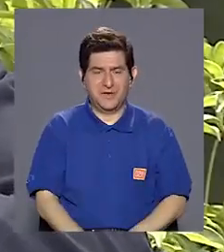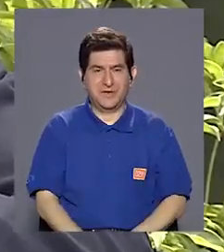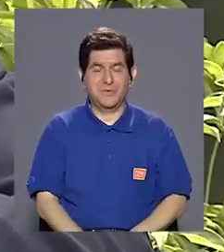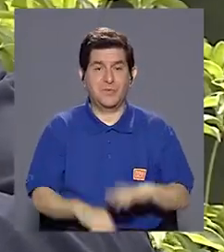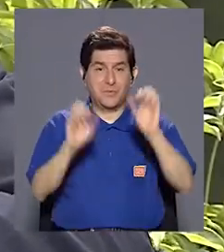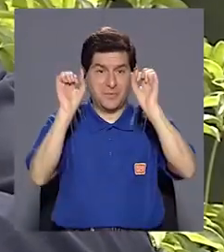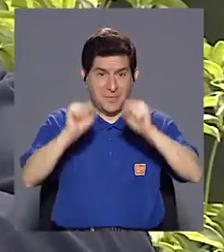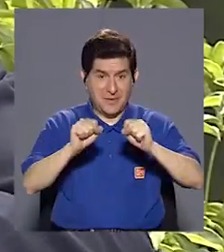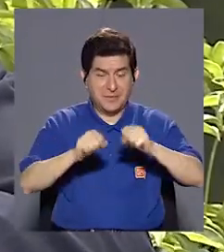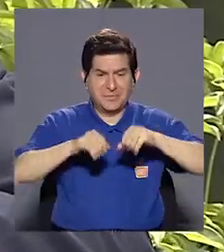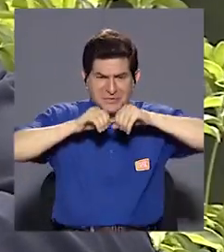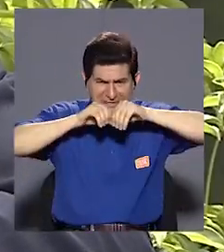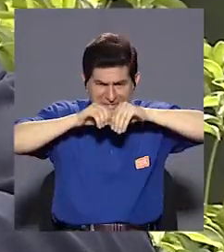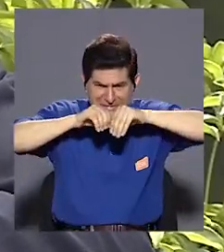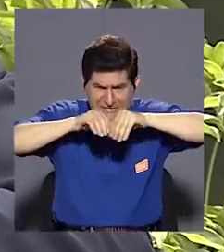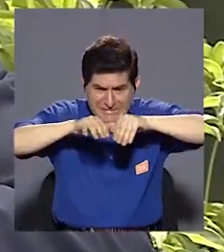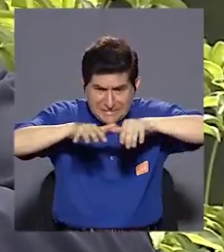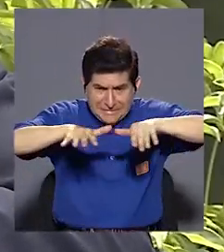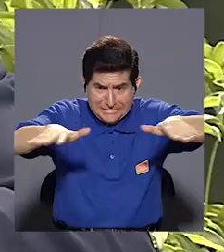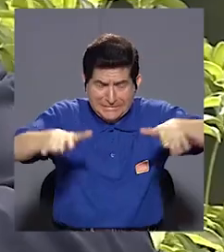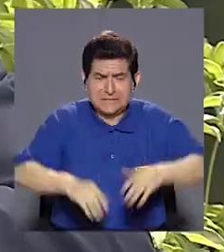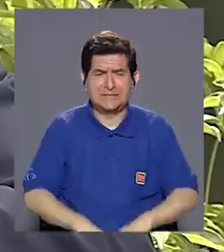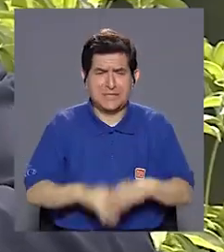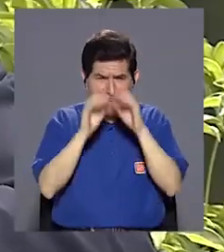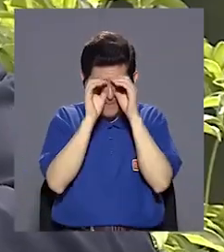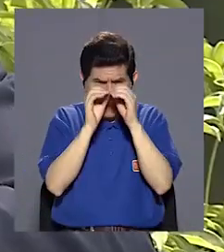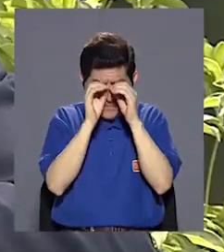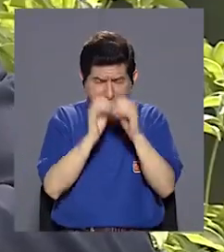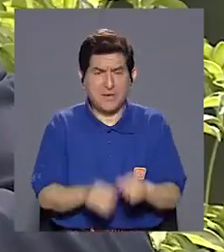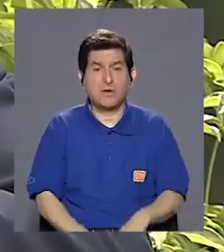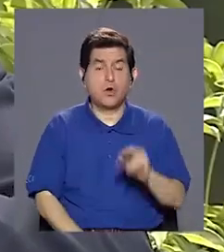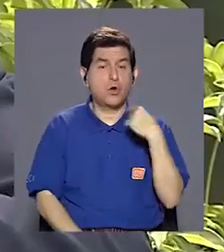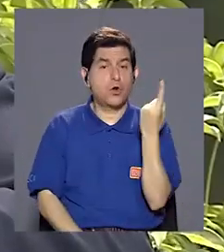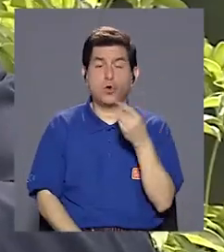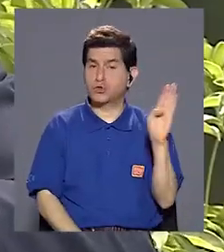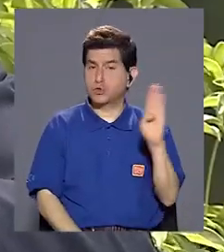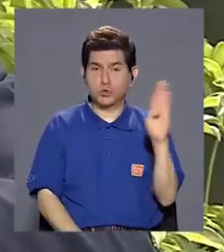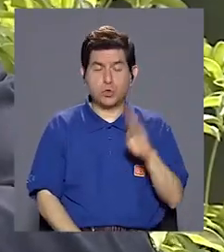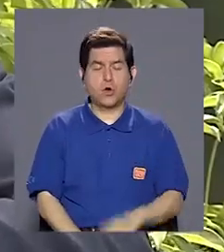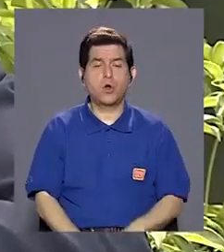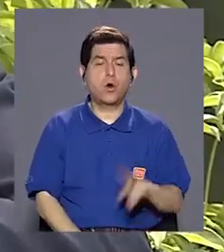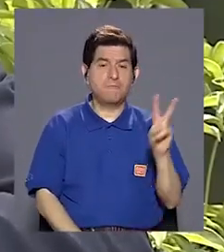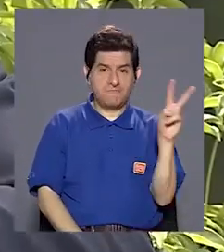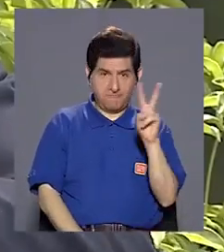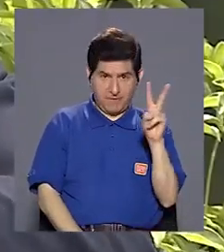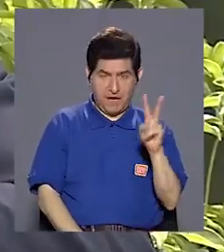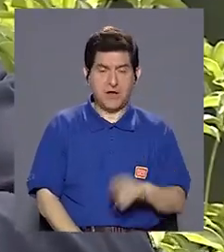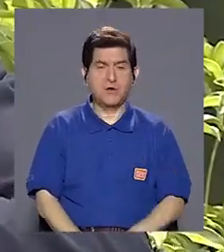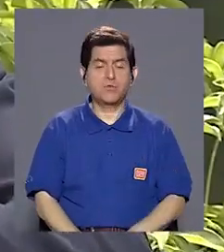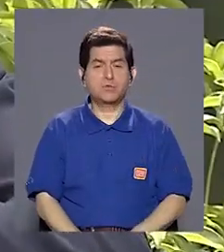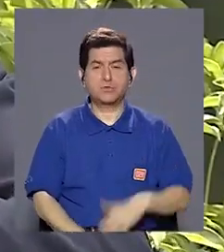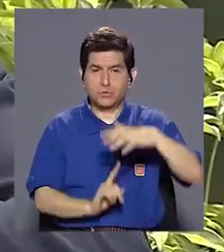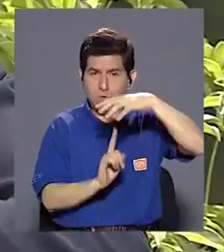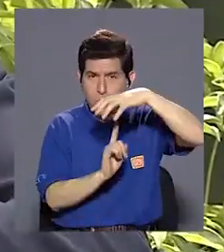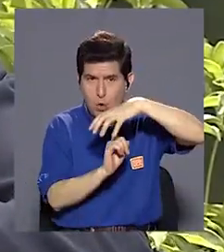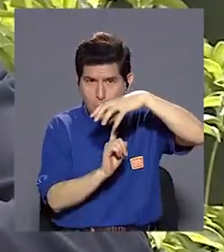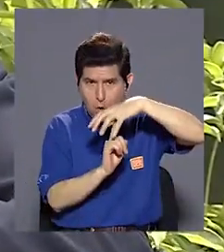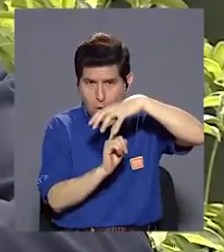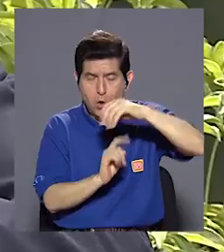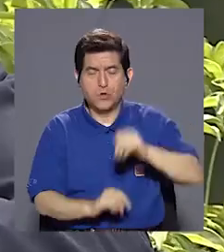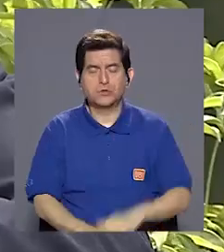efectivo para transmitir microorganismos. Y no solamente hablamos de bacterias, también están los virus, están los